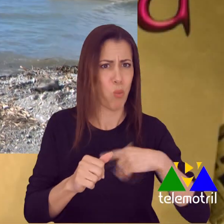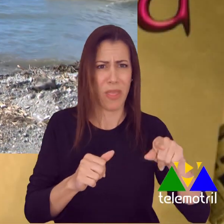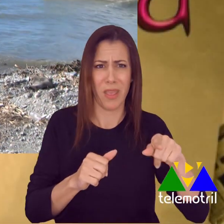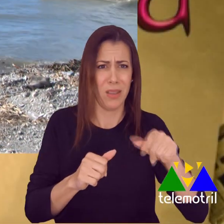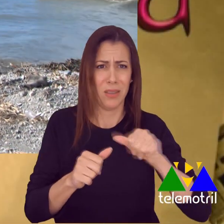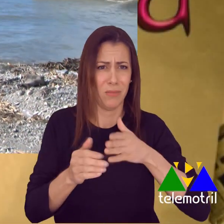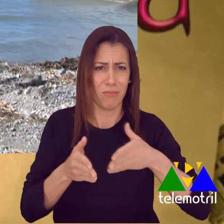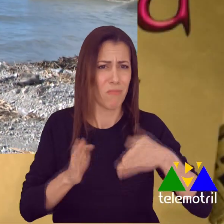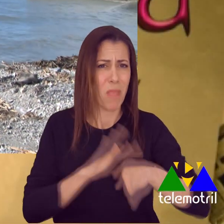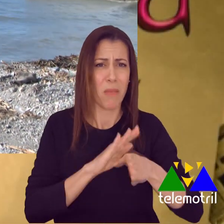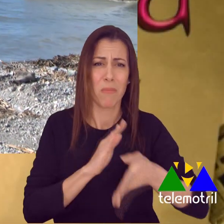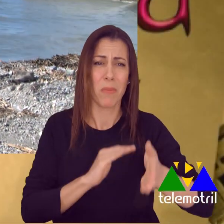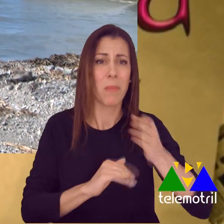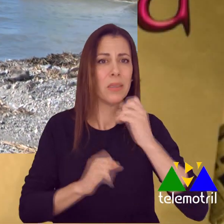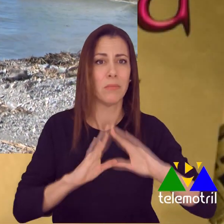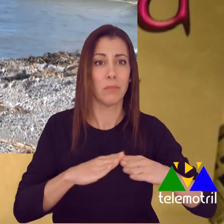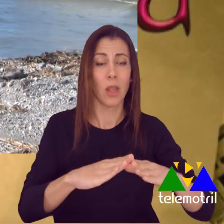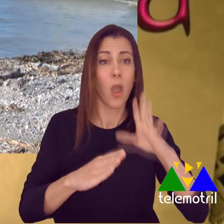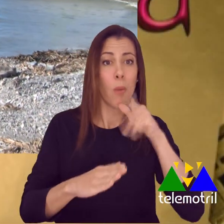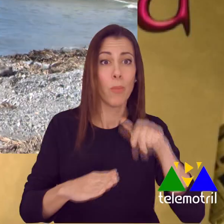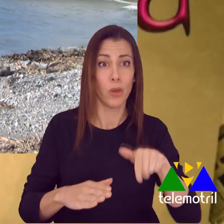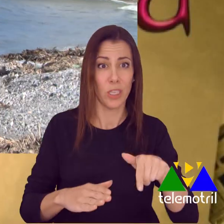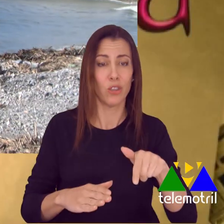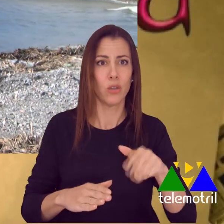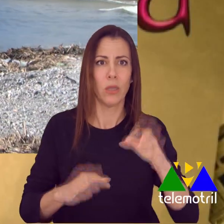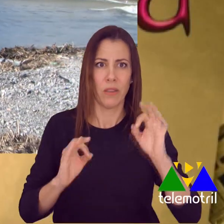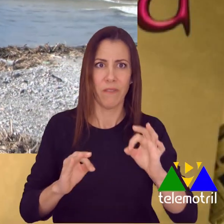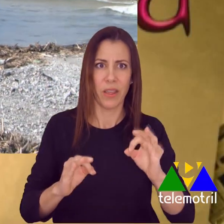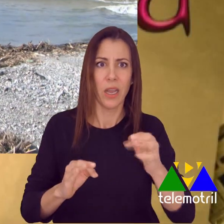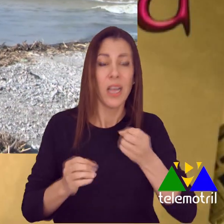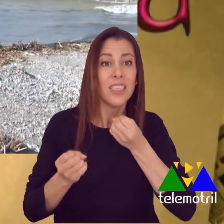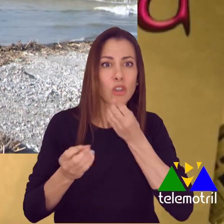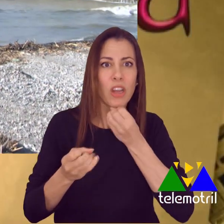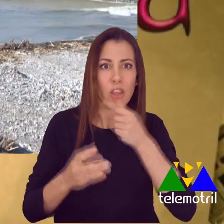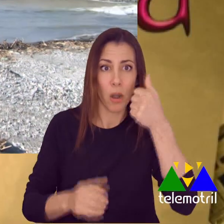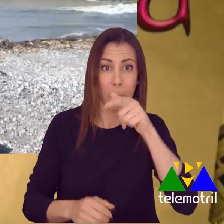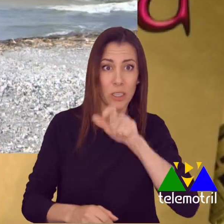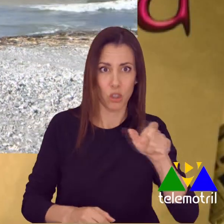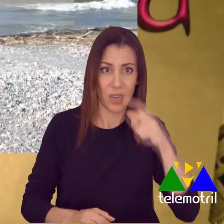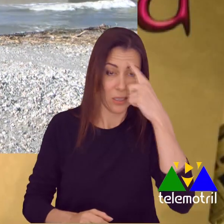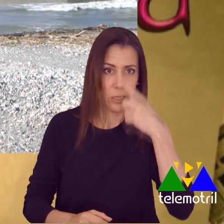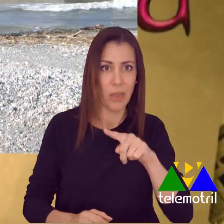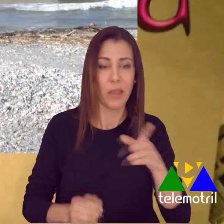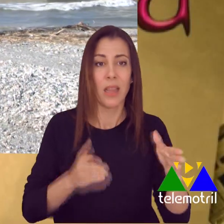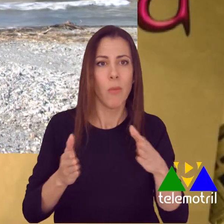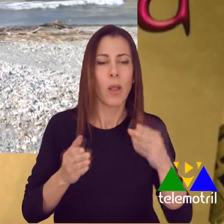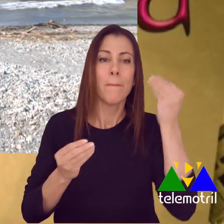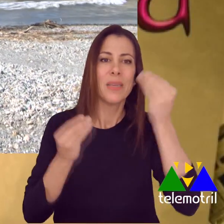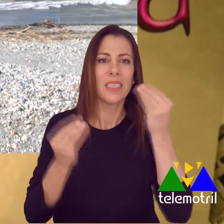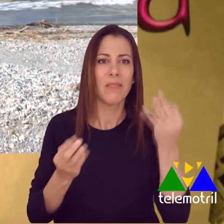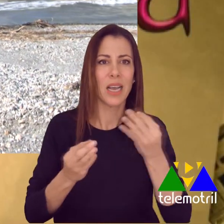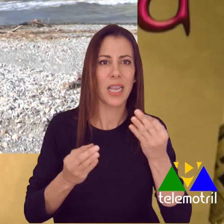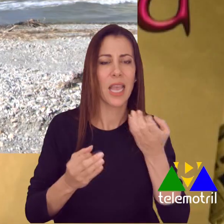tal punto que cronistas antiguos de Motril como Tomás de Aquino y Mercado, es verdad que son cronicones de la época, pensaban que